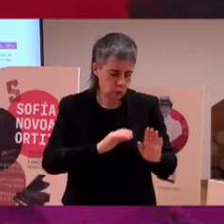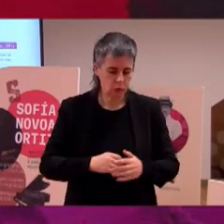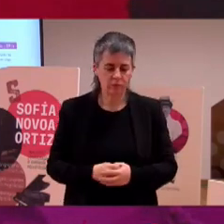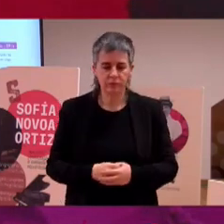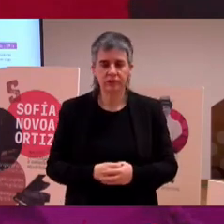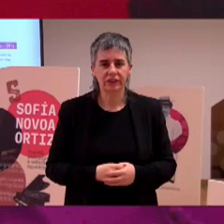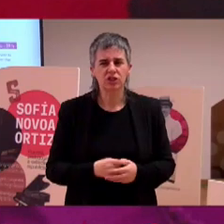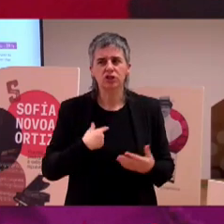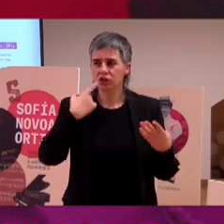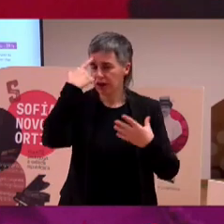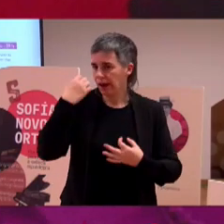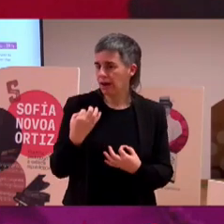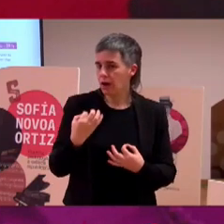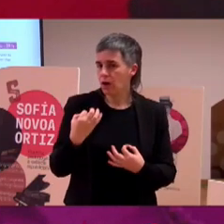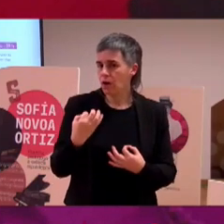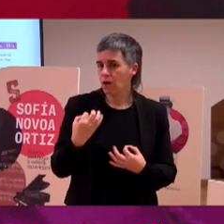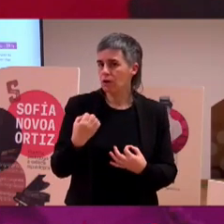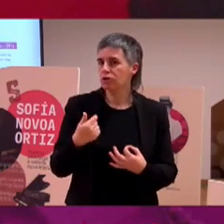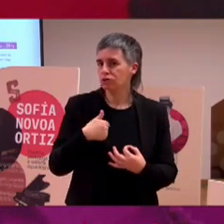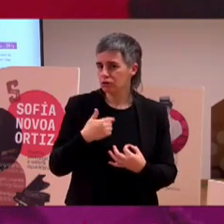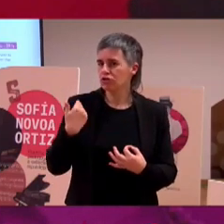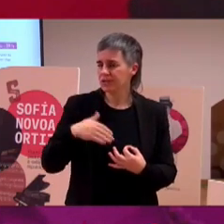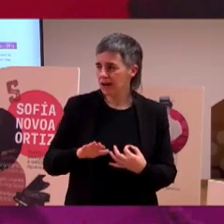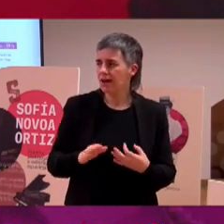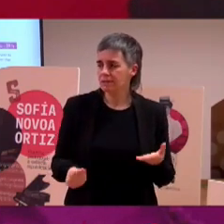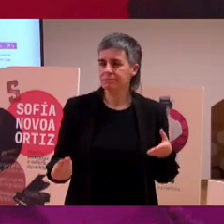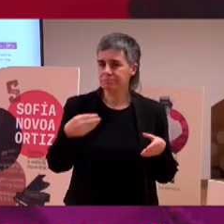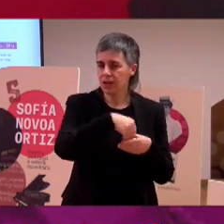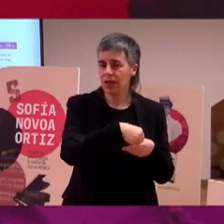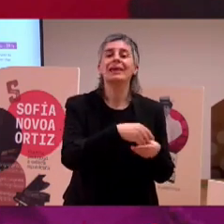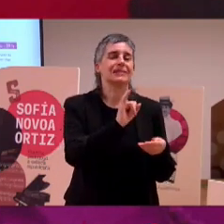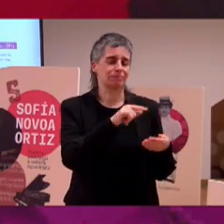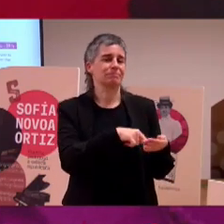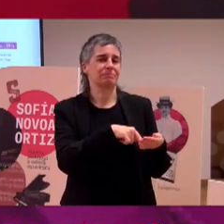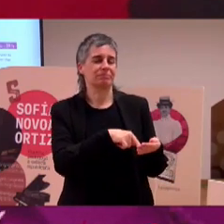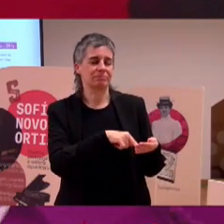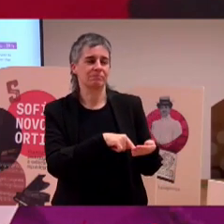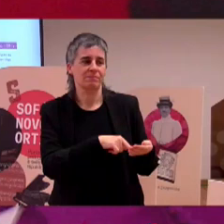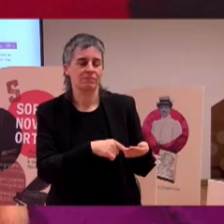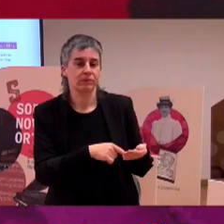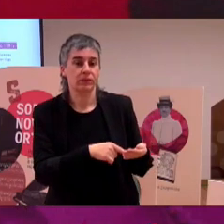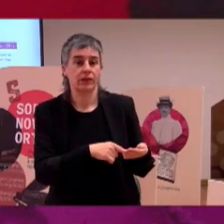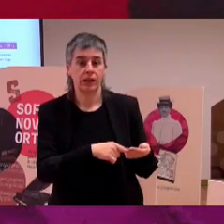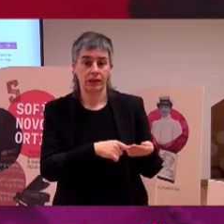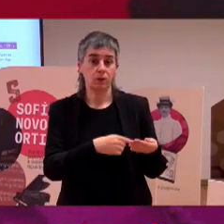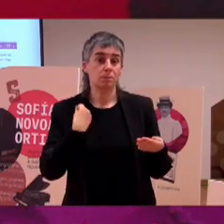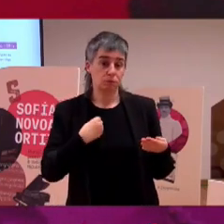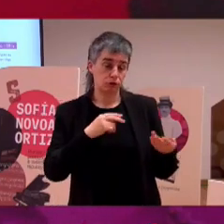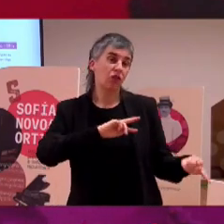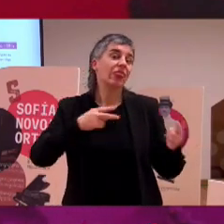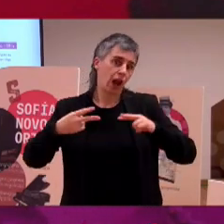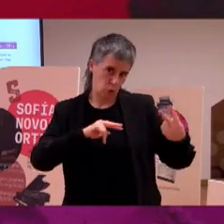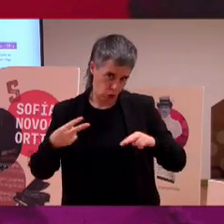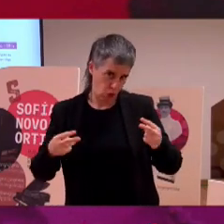creo que a tiña posto. Ah, sí. Bien. Solo una, está a traducción, porque